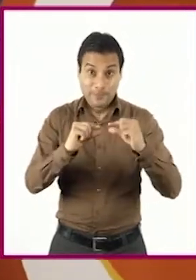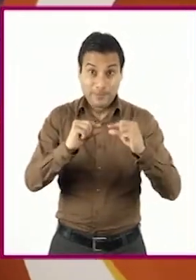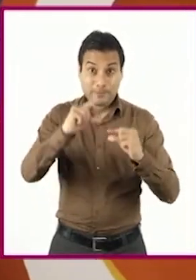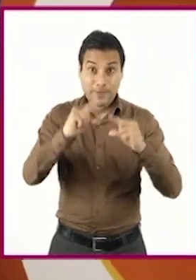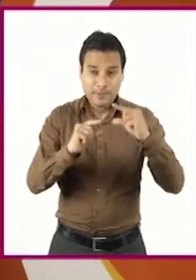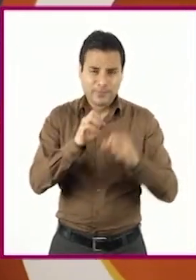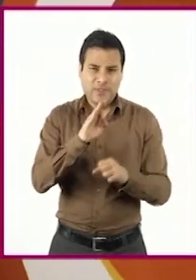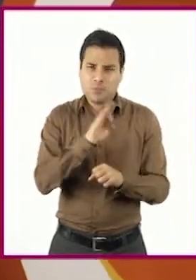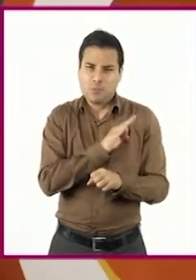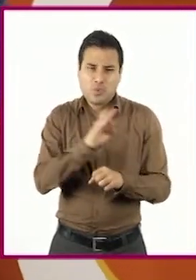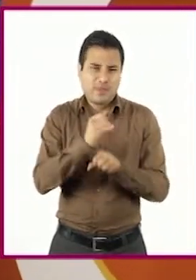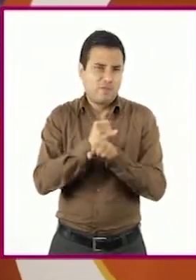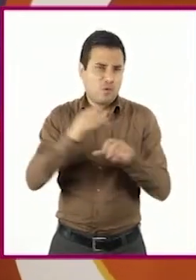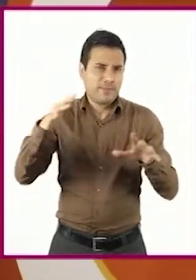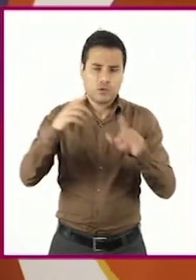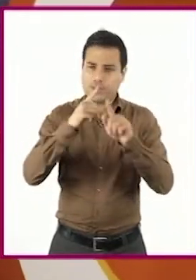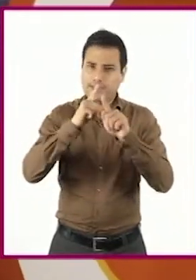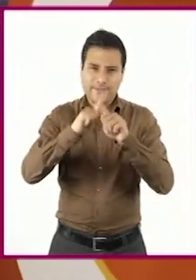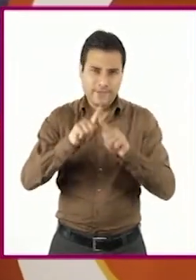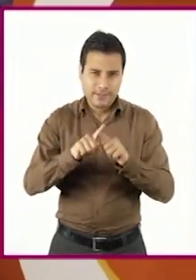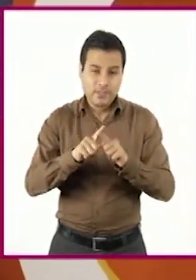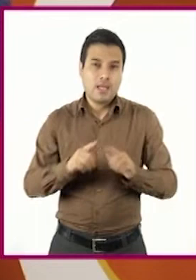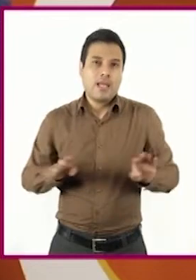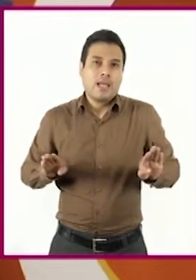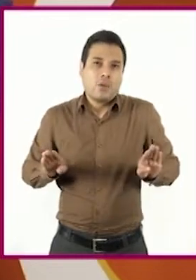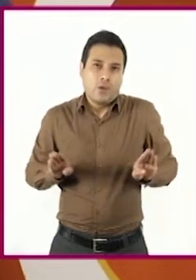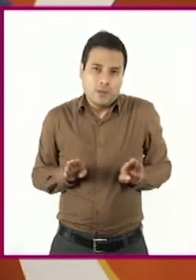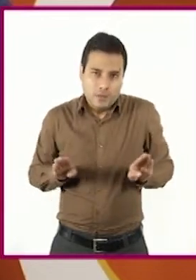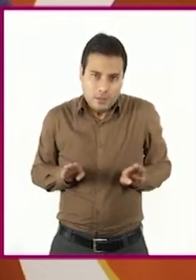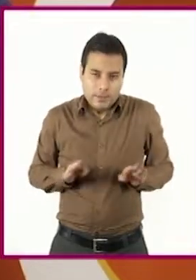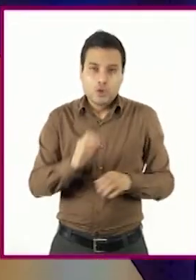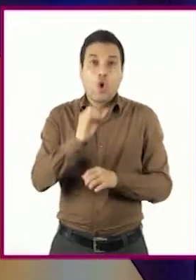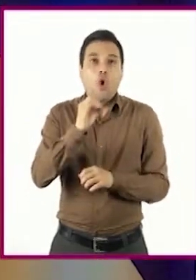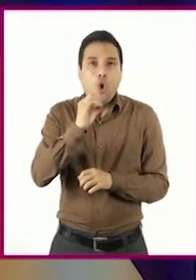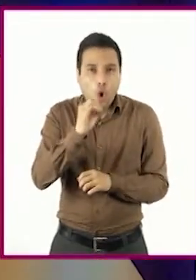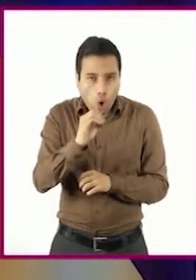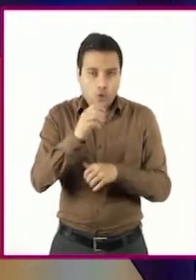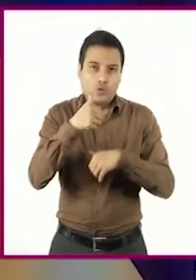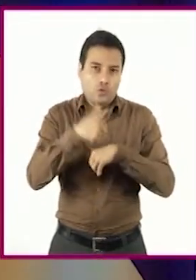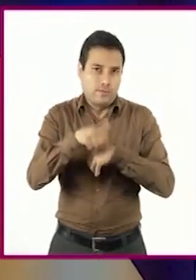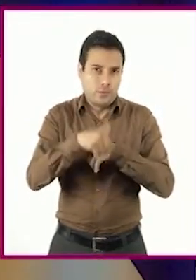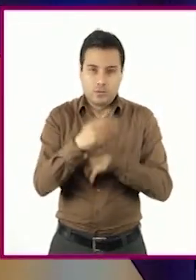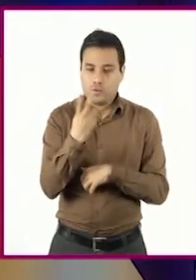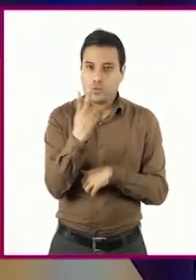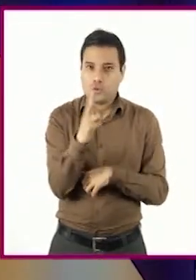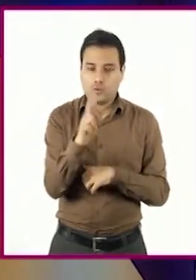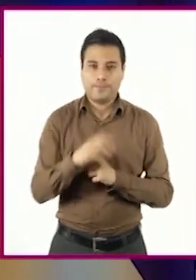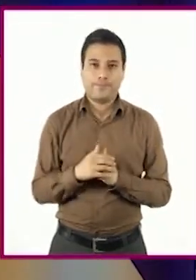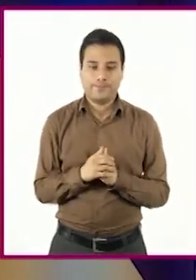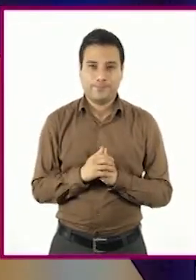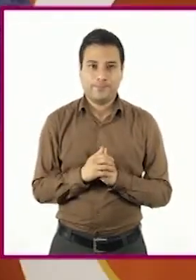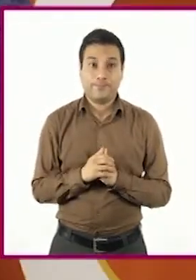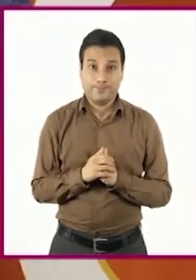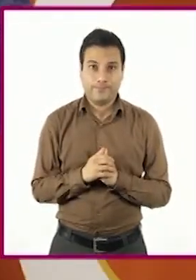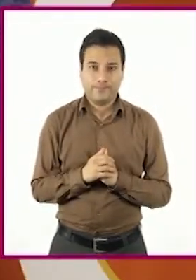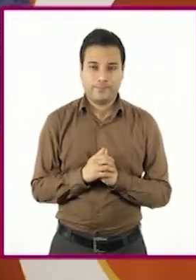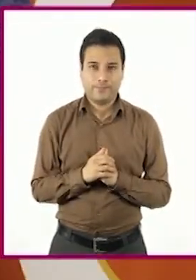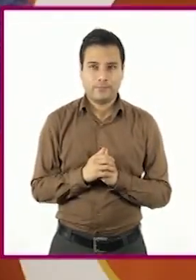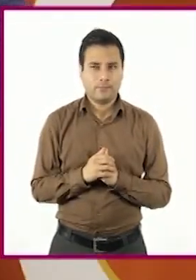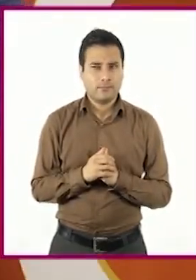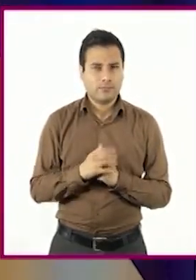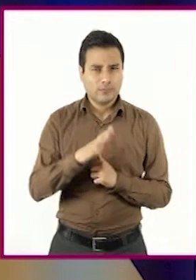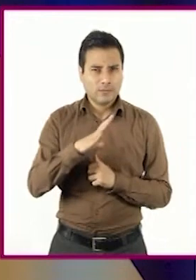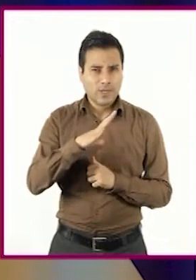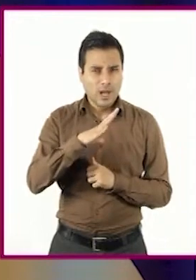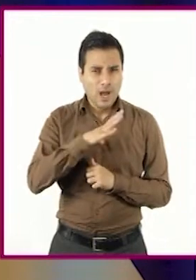variables cualitativas y cuantitativas, como ocurrió en este caso. Maestro Bernabé, entonces, ¿hay otra forma